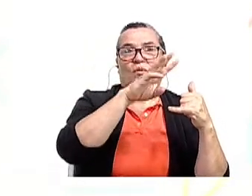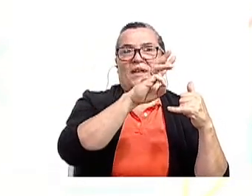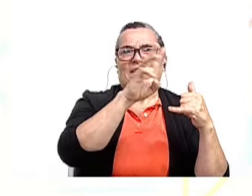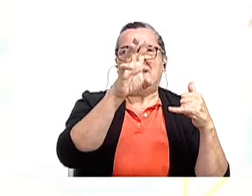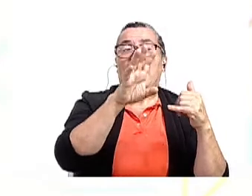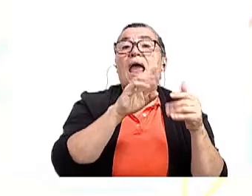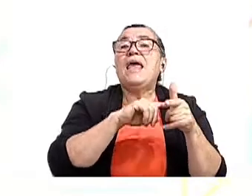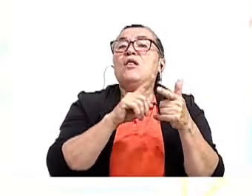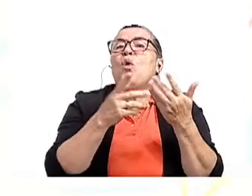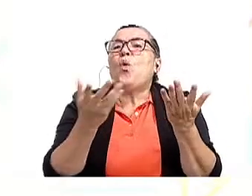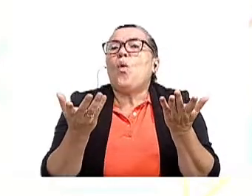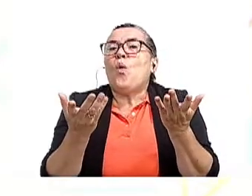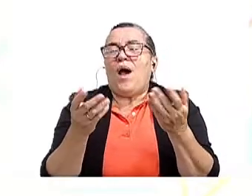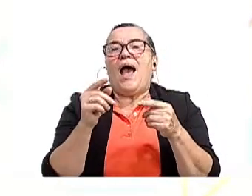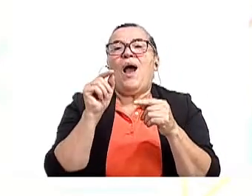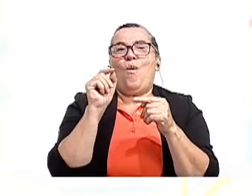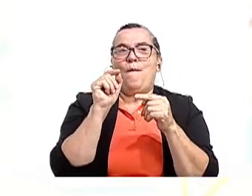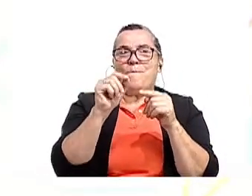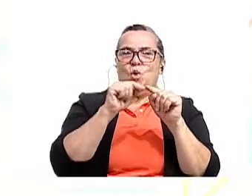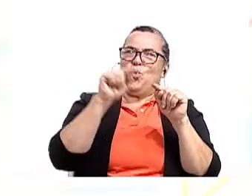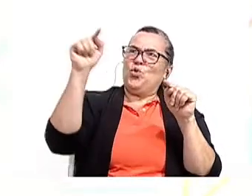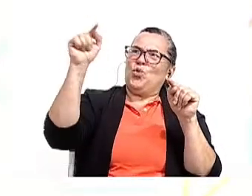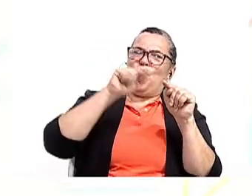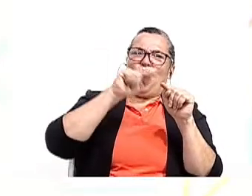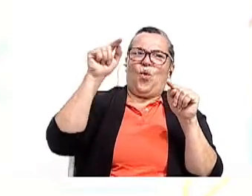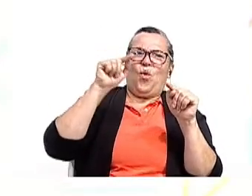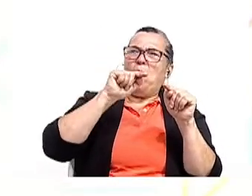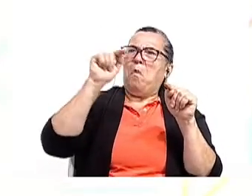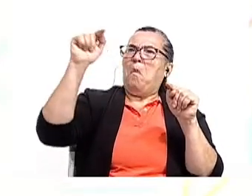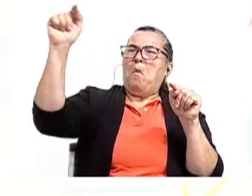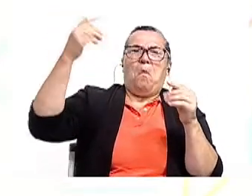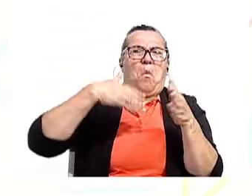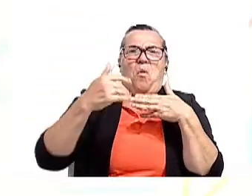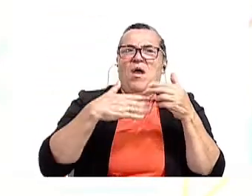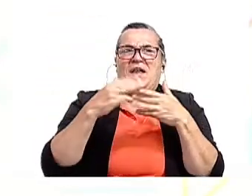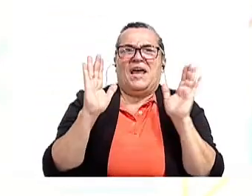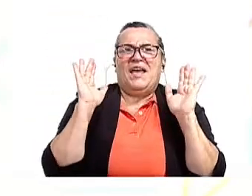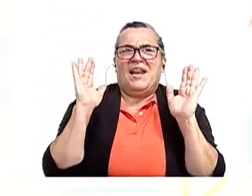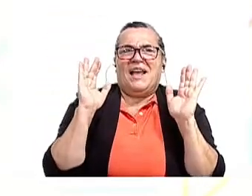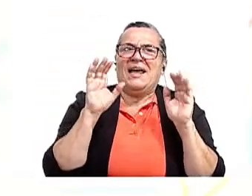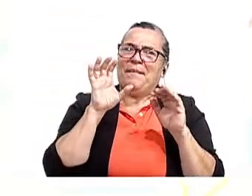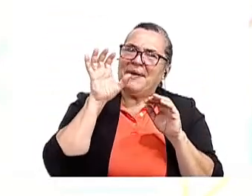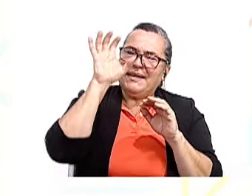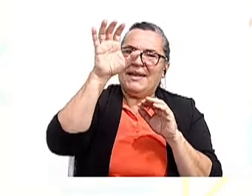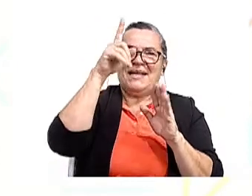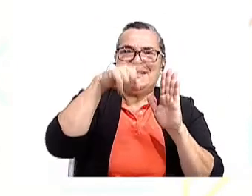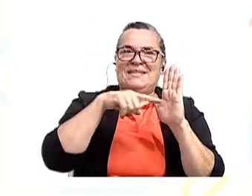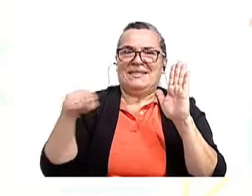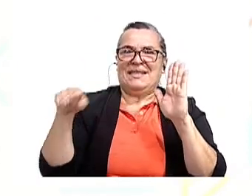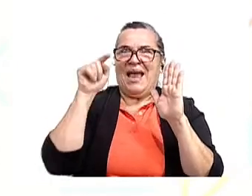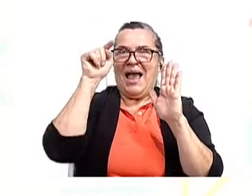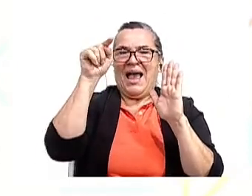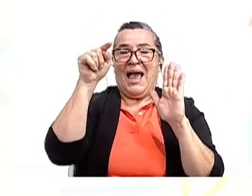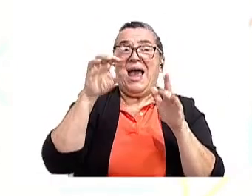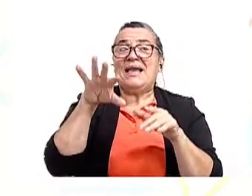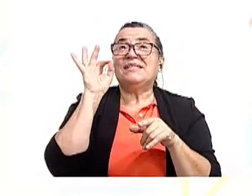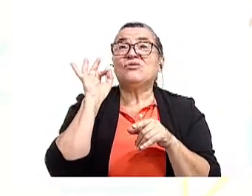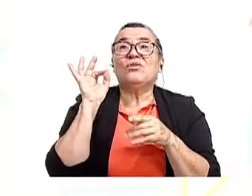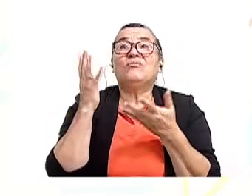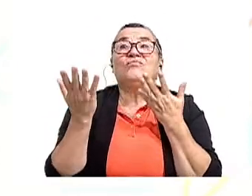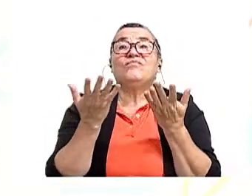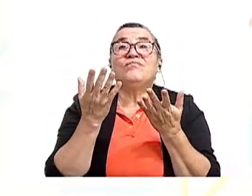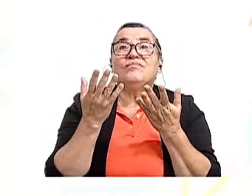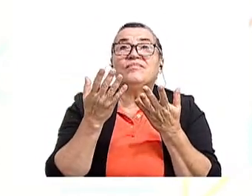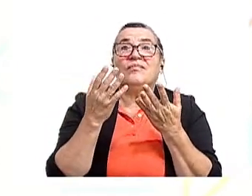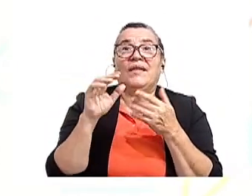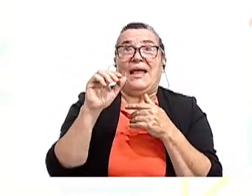que pertenezca a la recta. ¿Cuál punto? Cualquiera, mientras sea uno que pertenezca a ella. Escogimos en este caso el